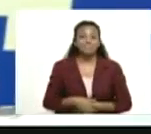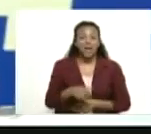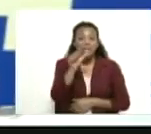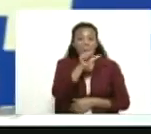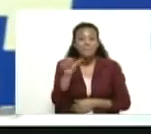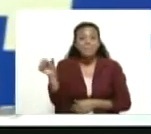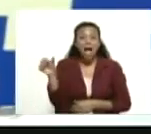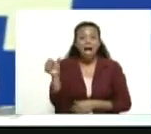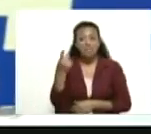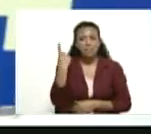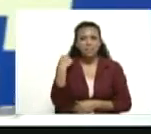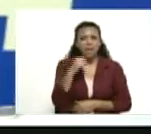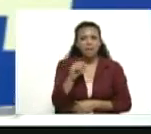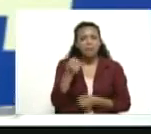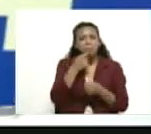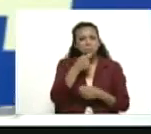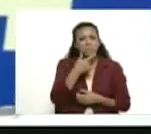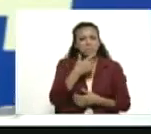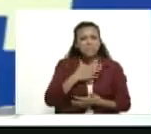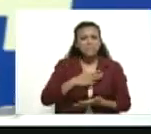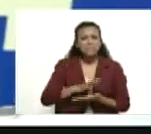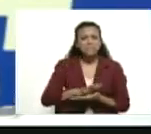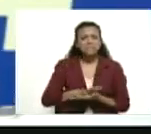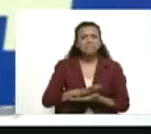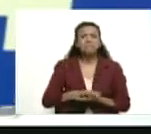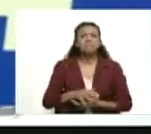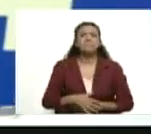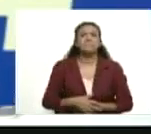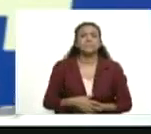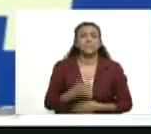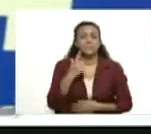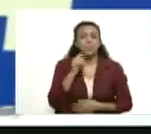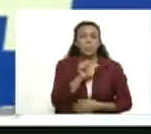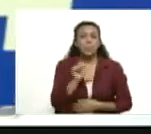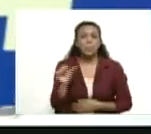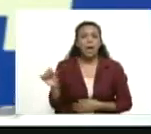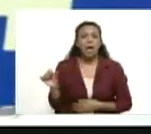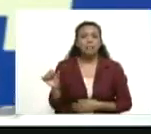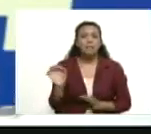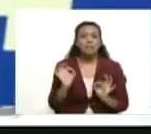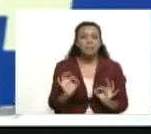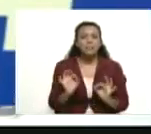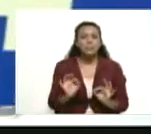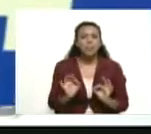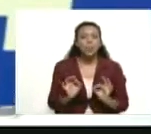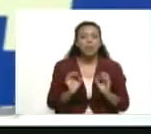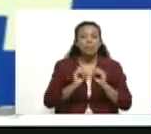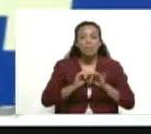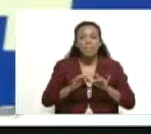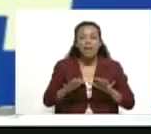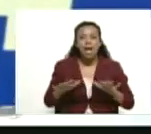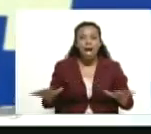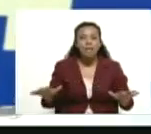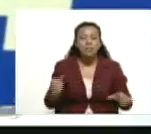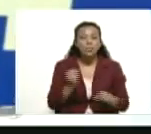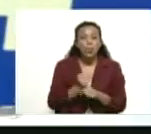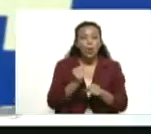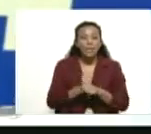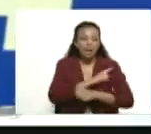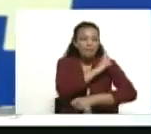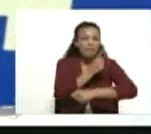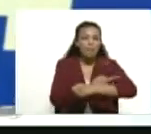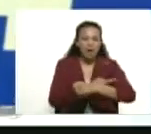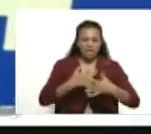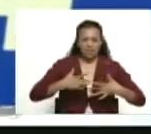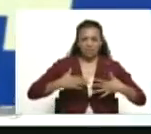semana también bonita. Una semana donde, como siempre, pues desplegamos nuestra energía, nuestra